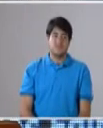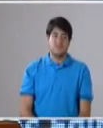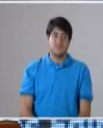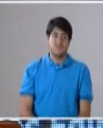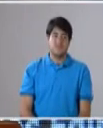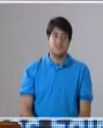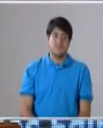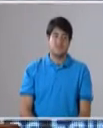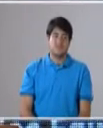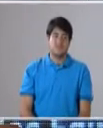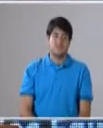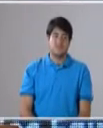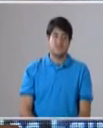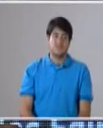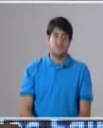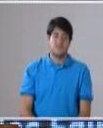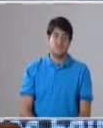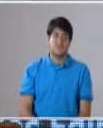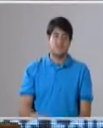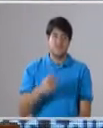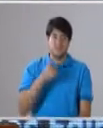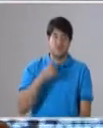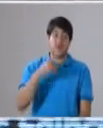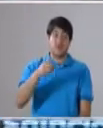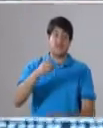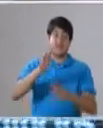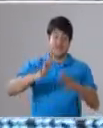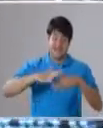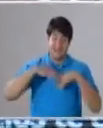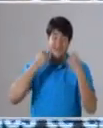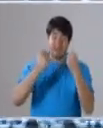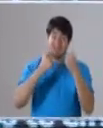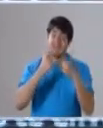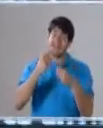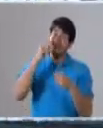Epidemias. Te voy a sanar. Pero lo que está diciendo